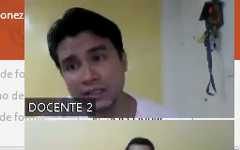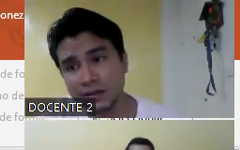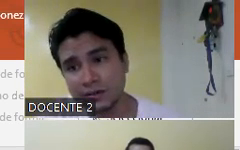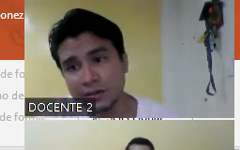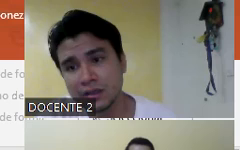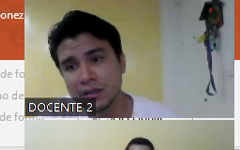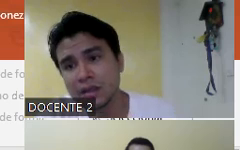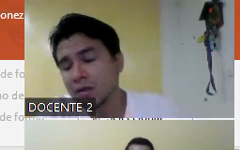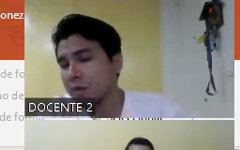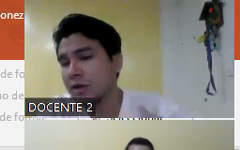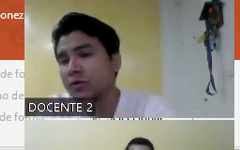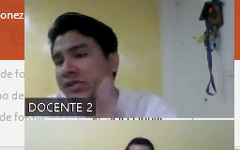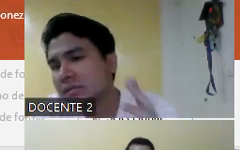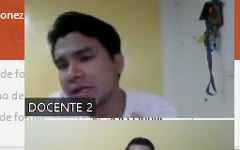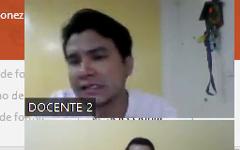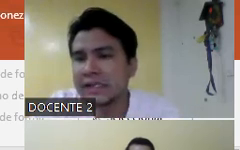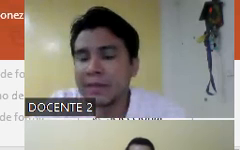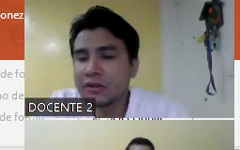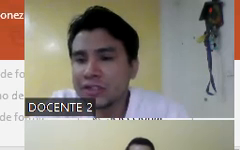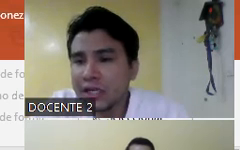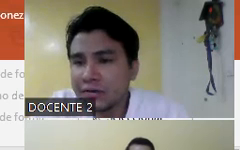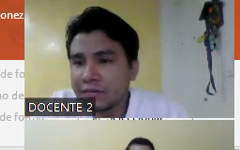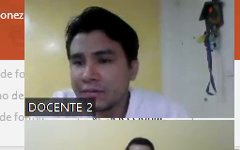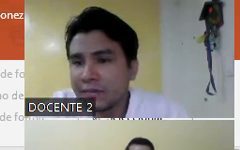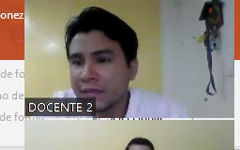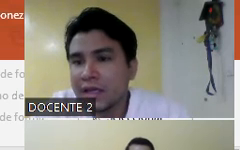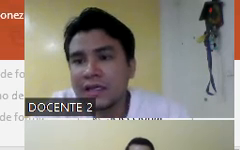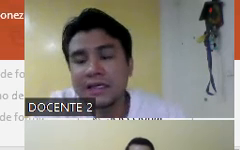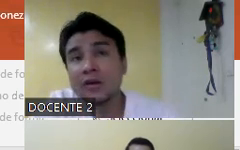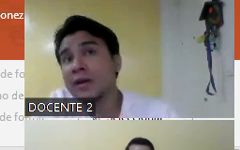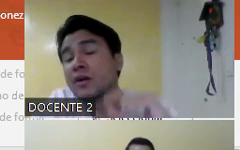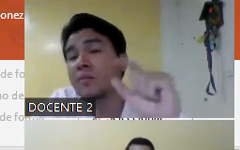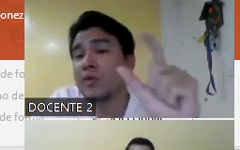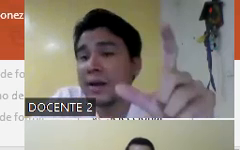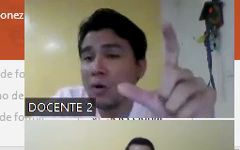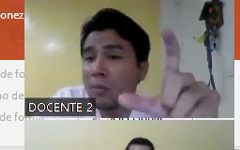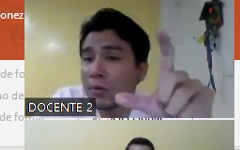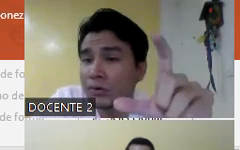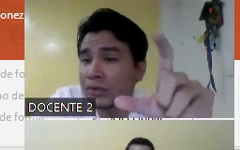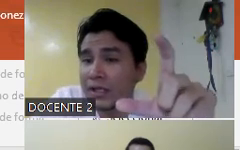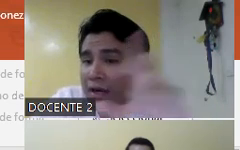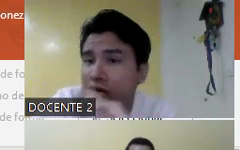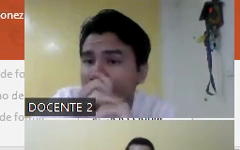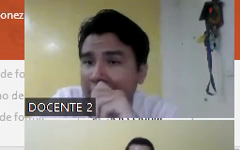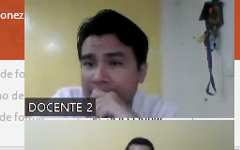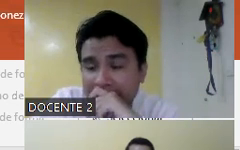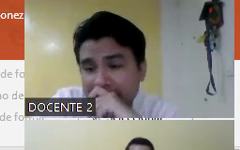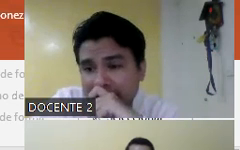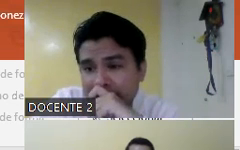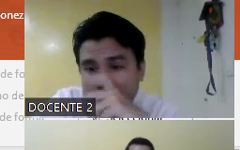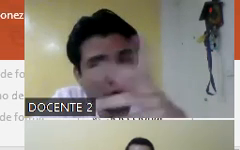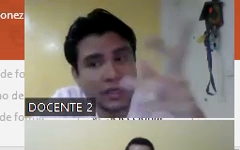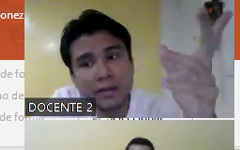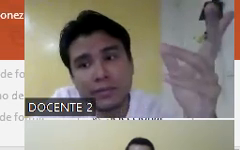medio vacío, pero Luis ve que está medio lleno. Y él lo ve como una oportunidad, no una